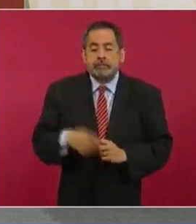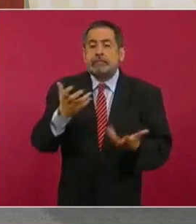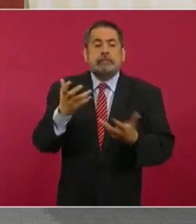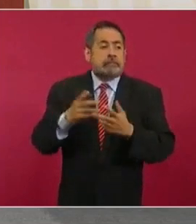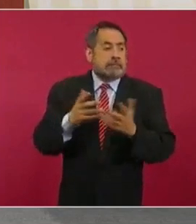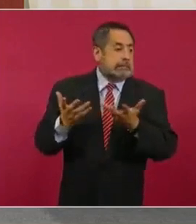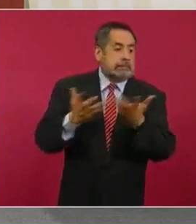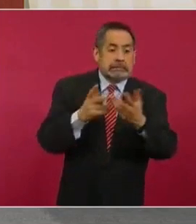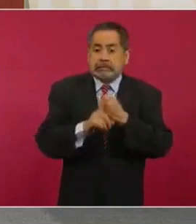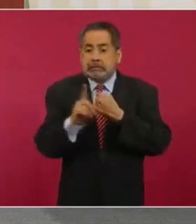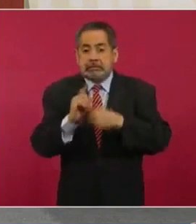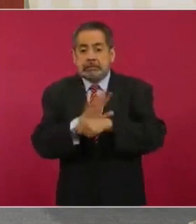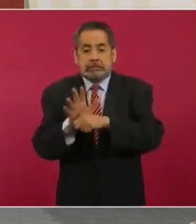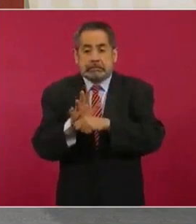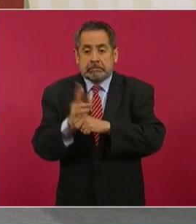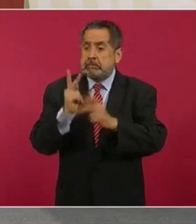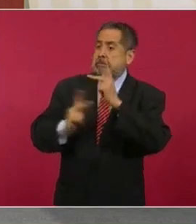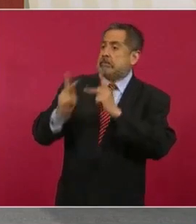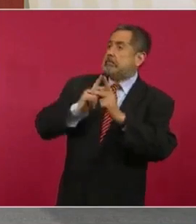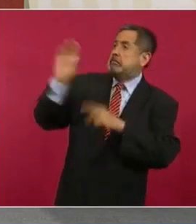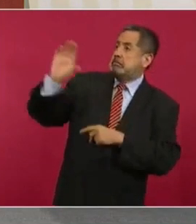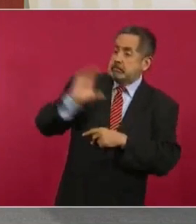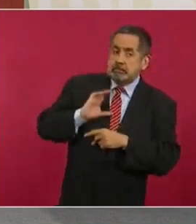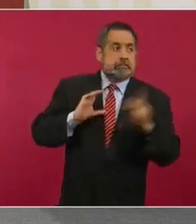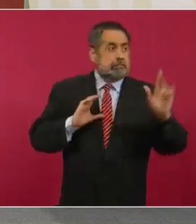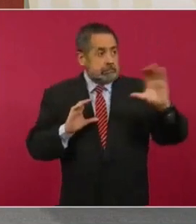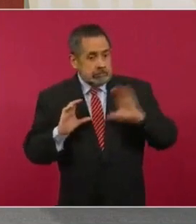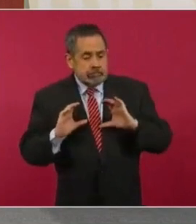hicieron. Las deudas.